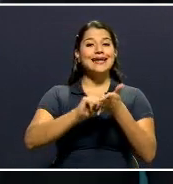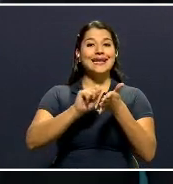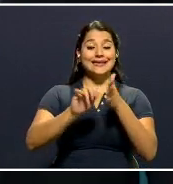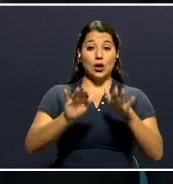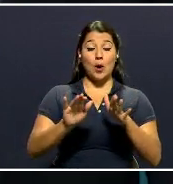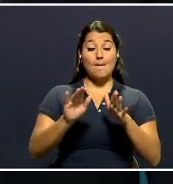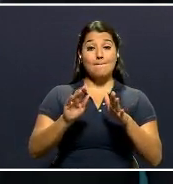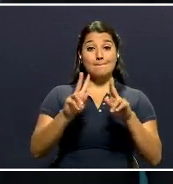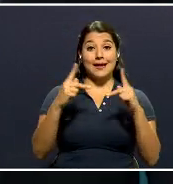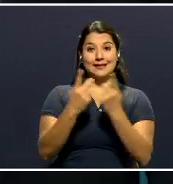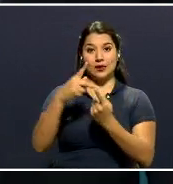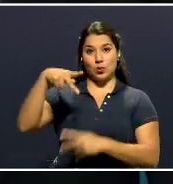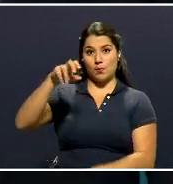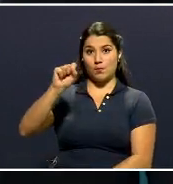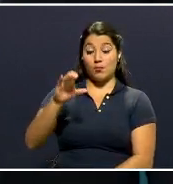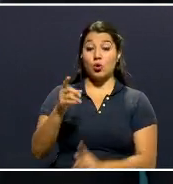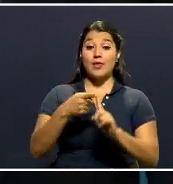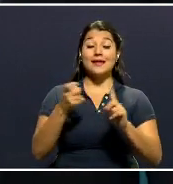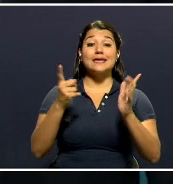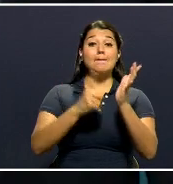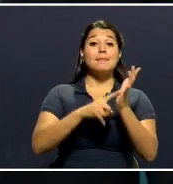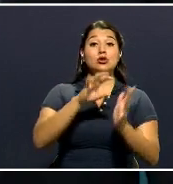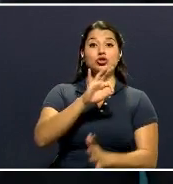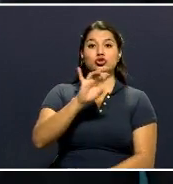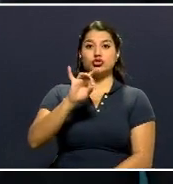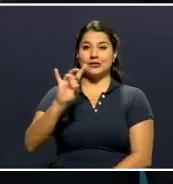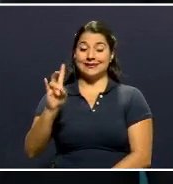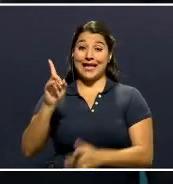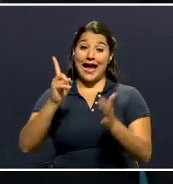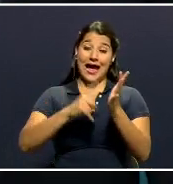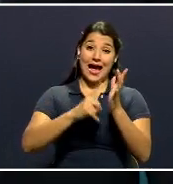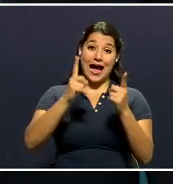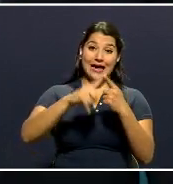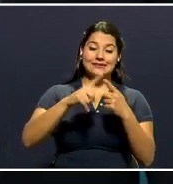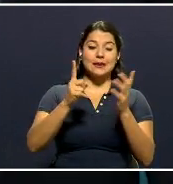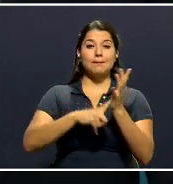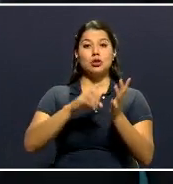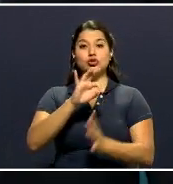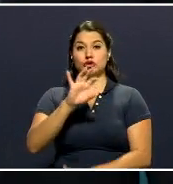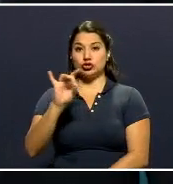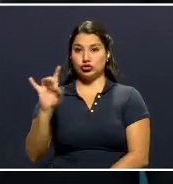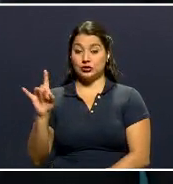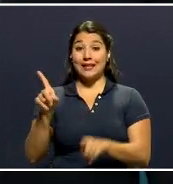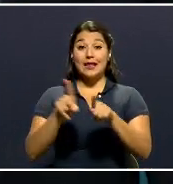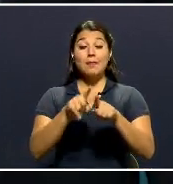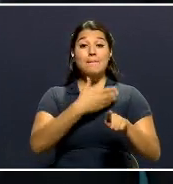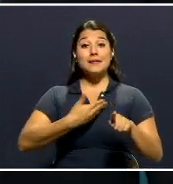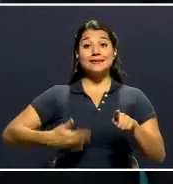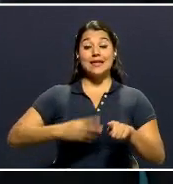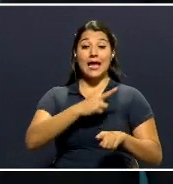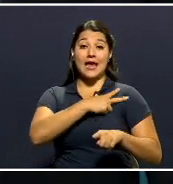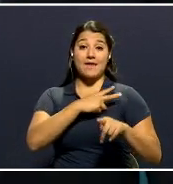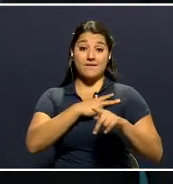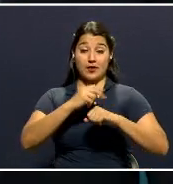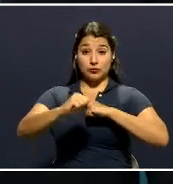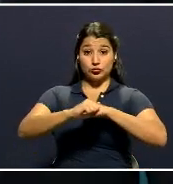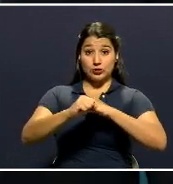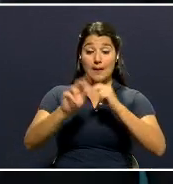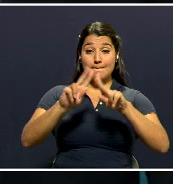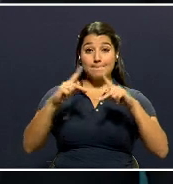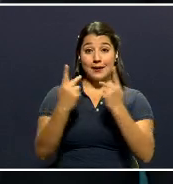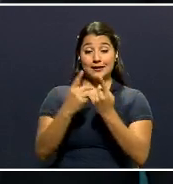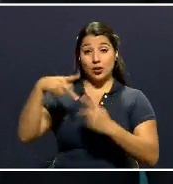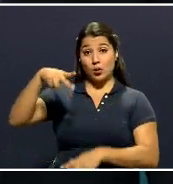entre 1987 y 1988. Además fue presidente y jefe de campaña del Partido Unidad Social